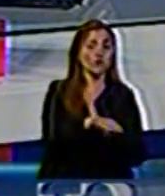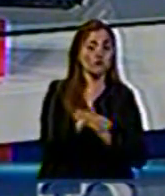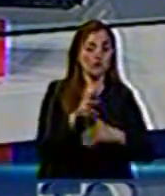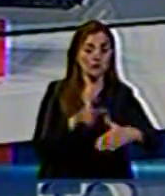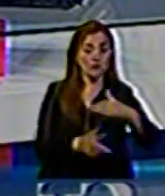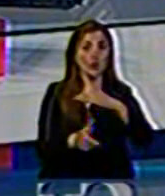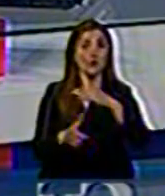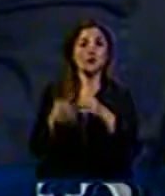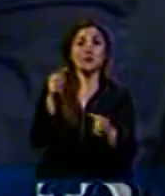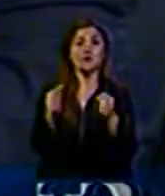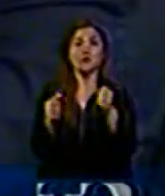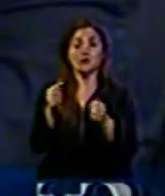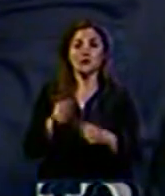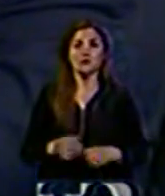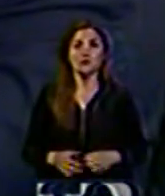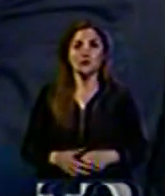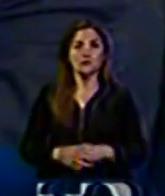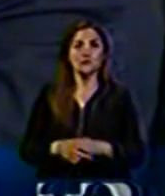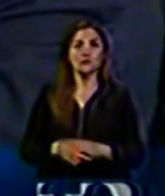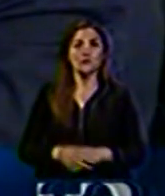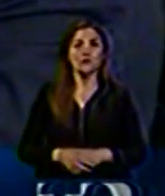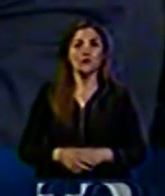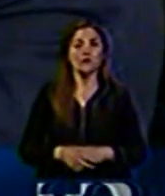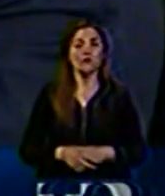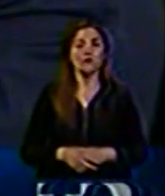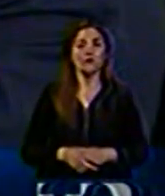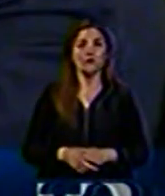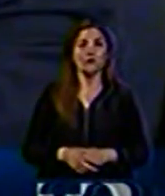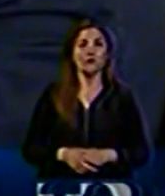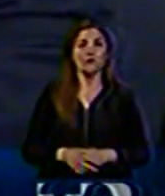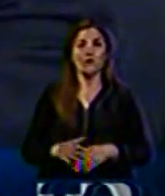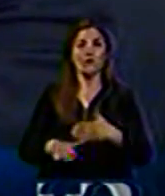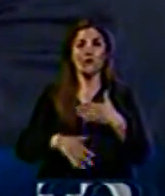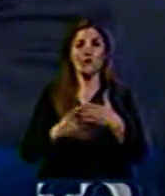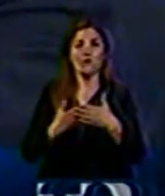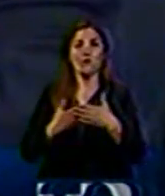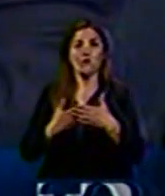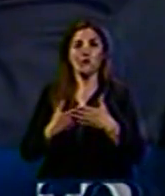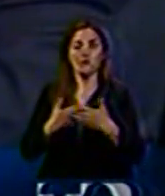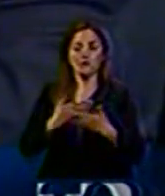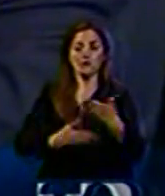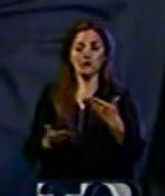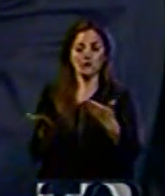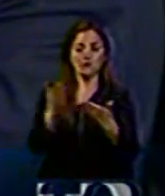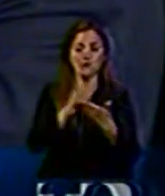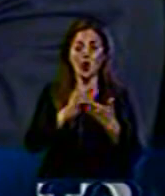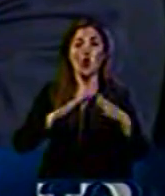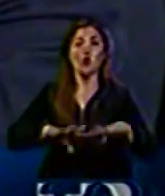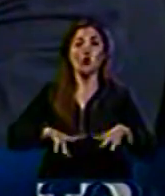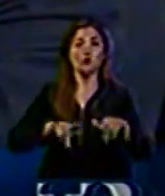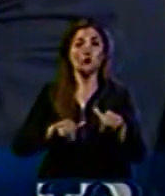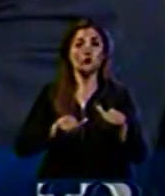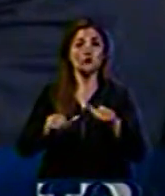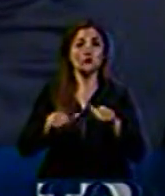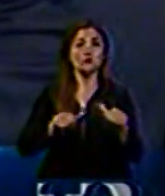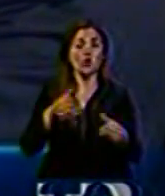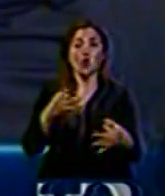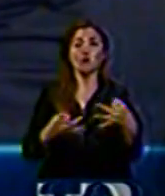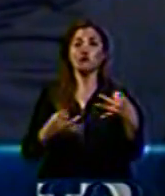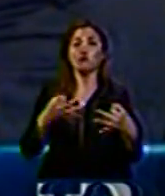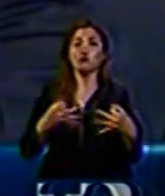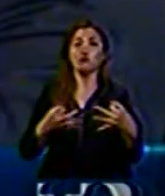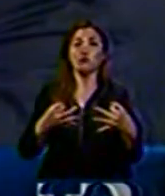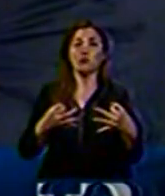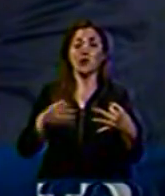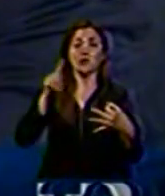parqueaderos. Todos estos actos que evidencian corrupción dentro de la Administración de Justicia no pueden